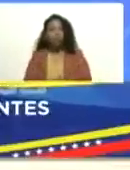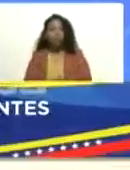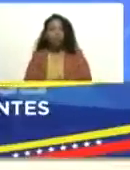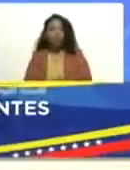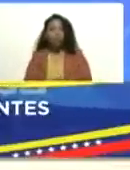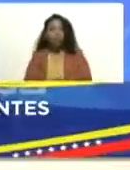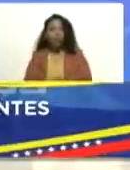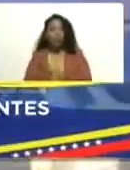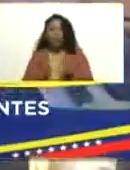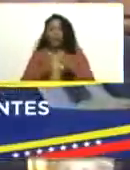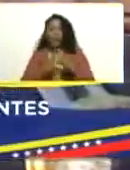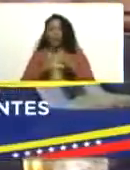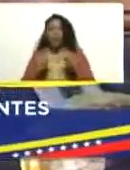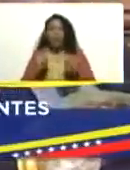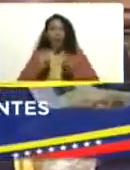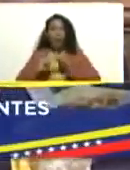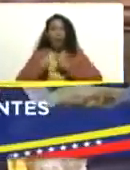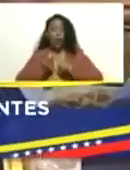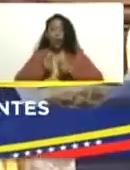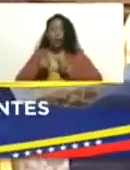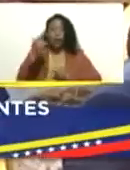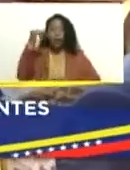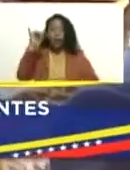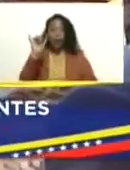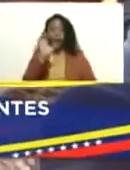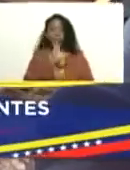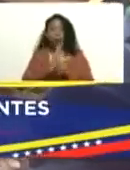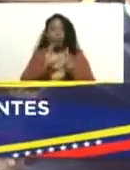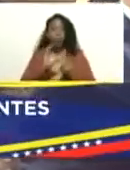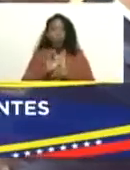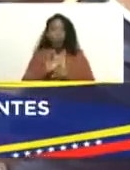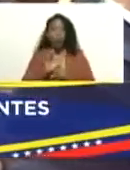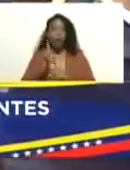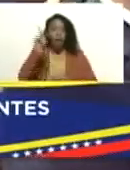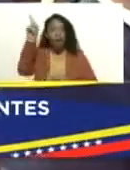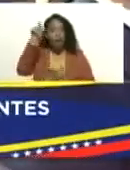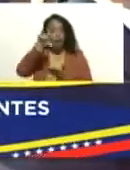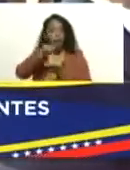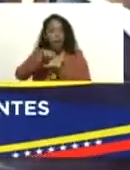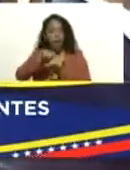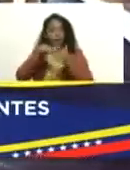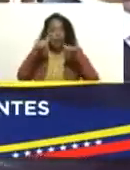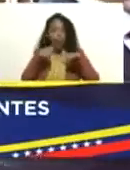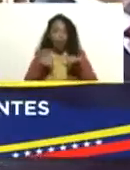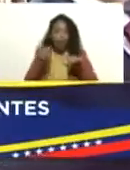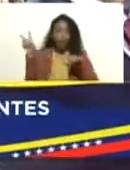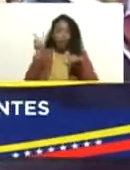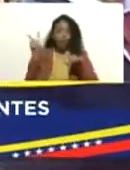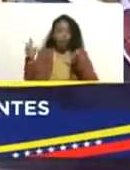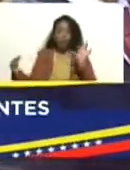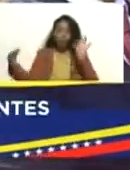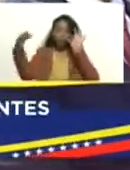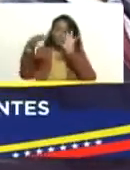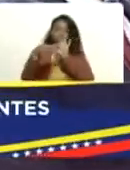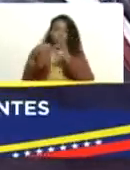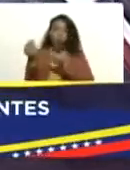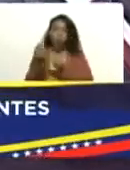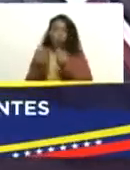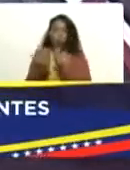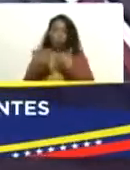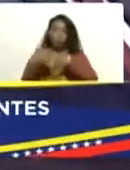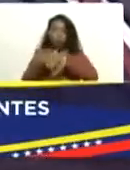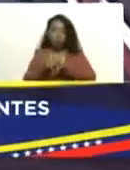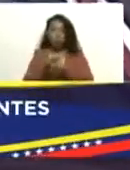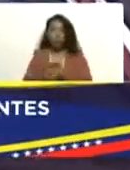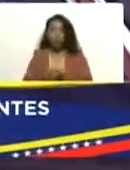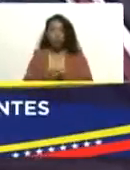y toda la belleza de la cultura y las artes de Irán y de Venezuela. El encuentro